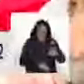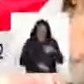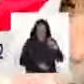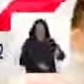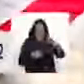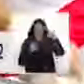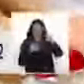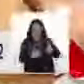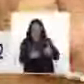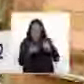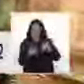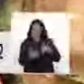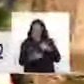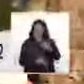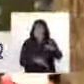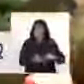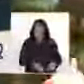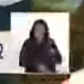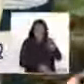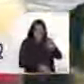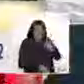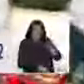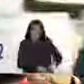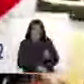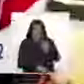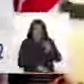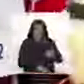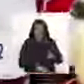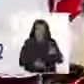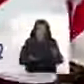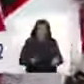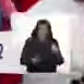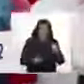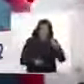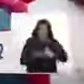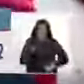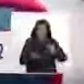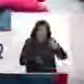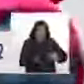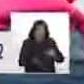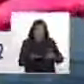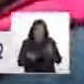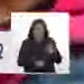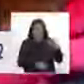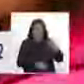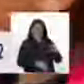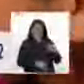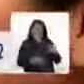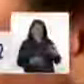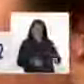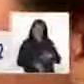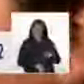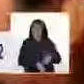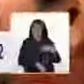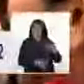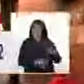buena noticia aquí en el gran mercado mayorista. 2 soles el precio del limón. ¿A qué se debe esta baja? Se debe a que ya se ha